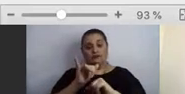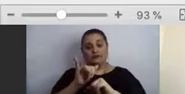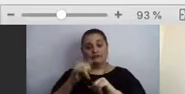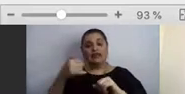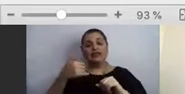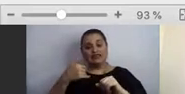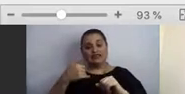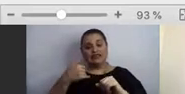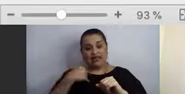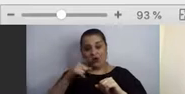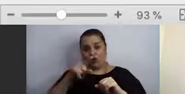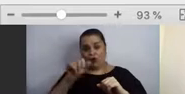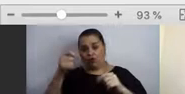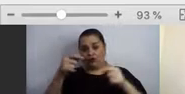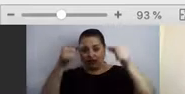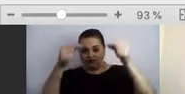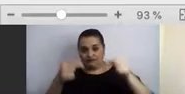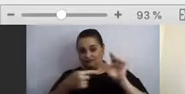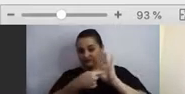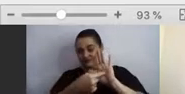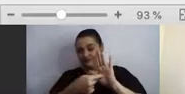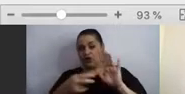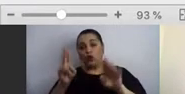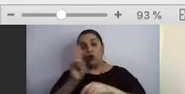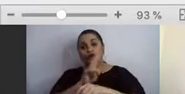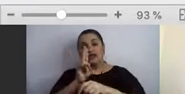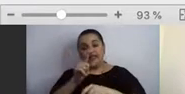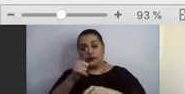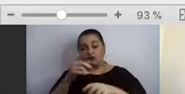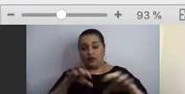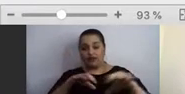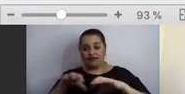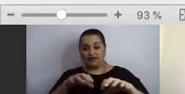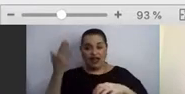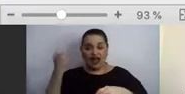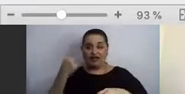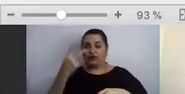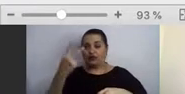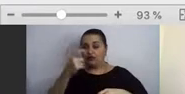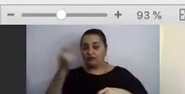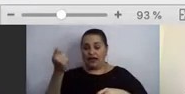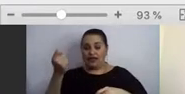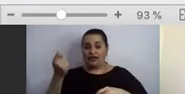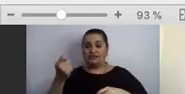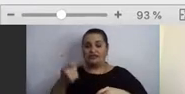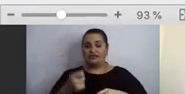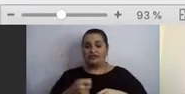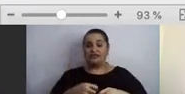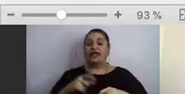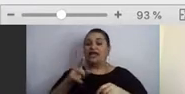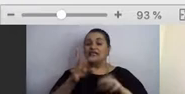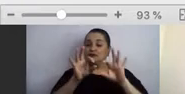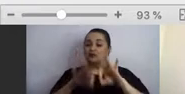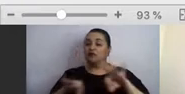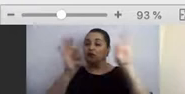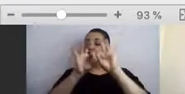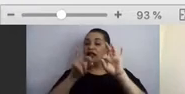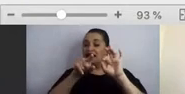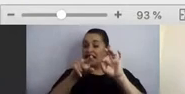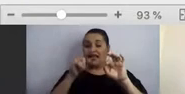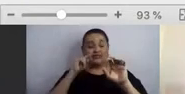esta diapositiva que la utilizamos en un evento que tuvimos hace un par de meses sobre el EPU, pero es muy importante porque en esta